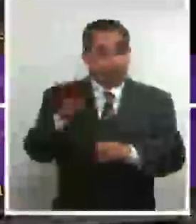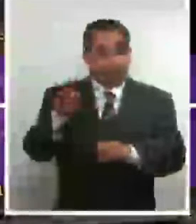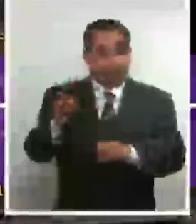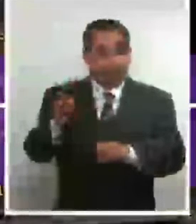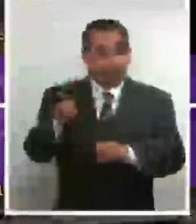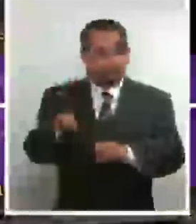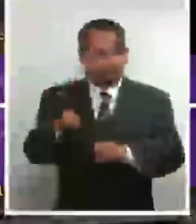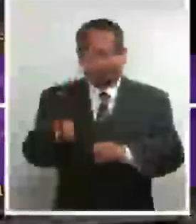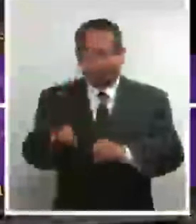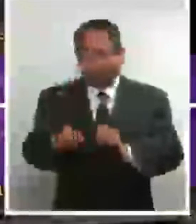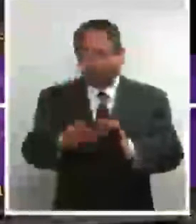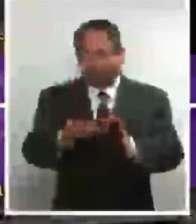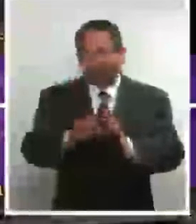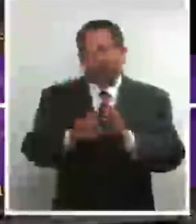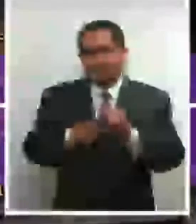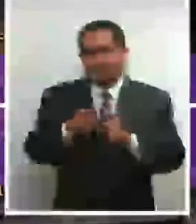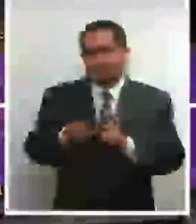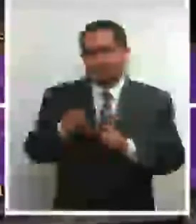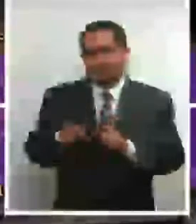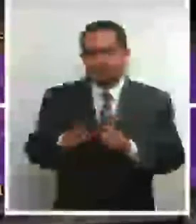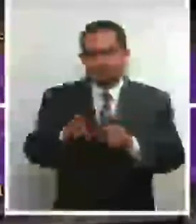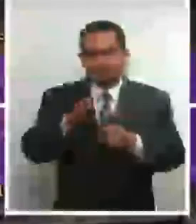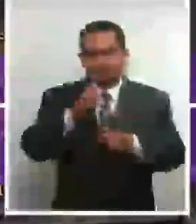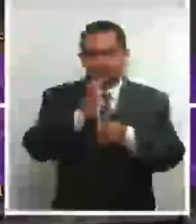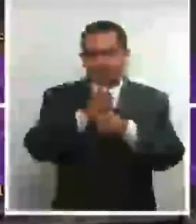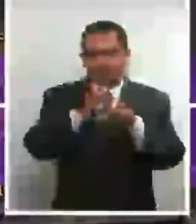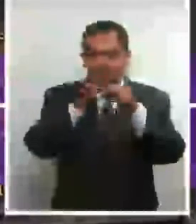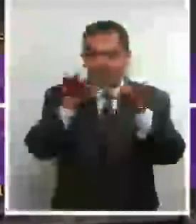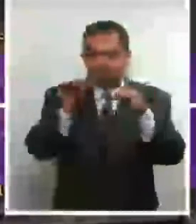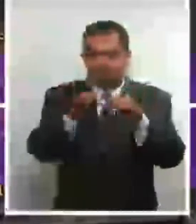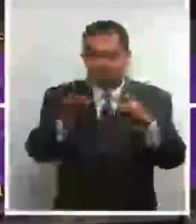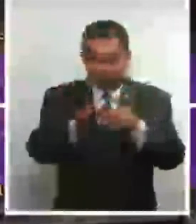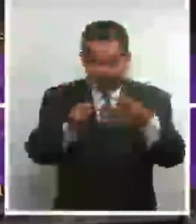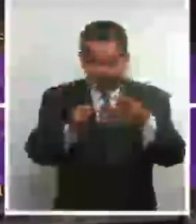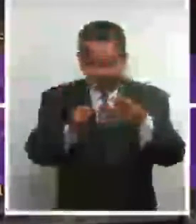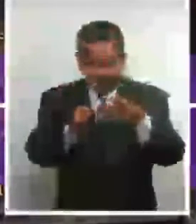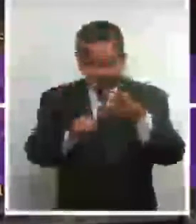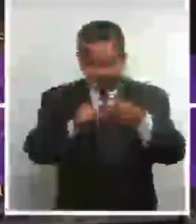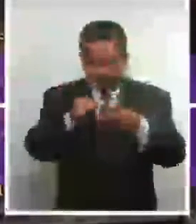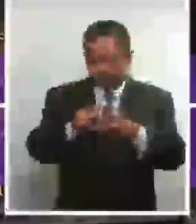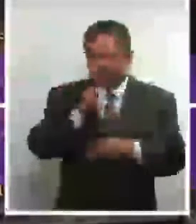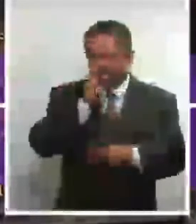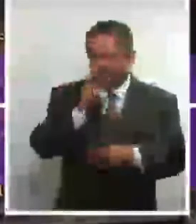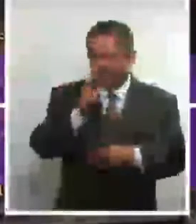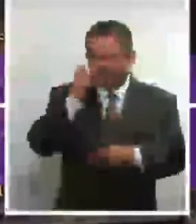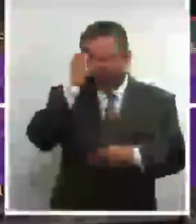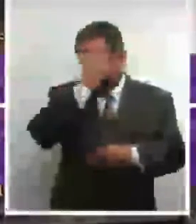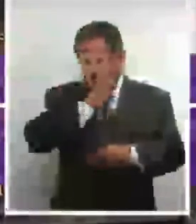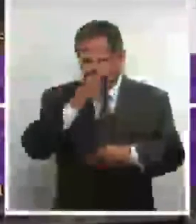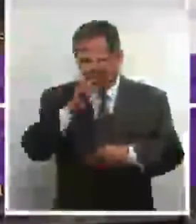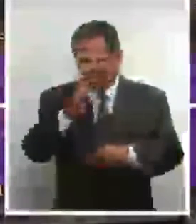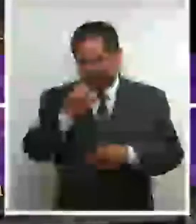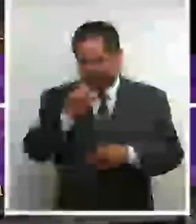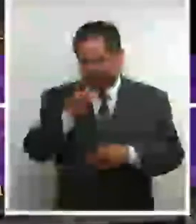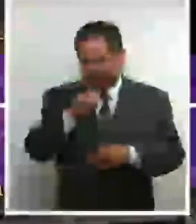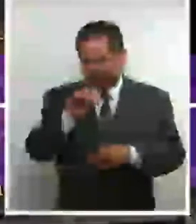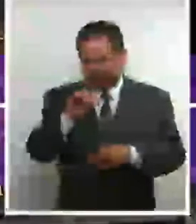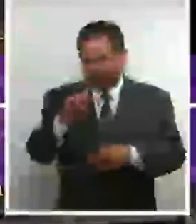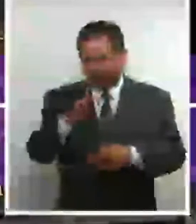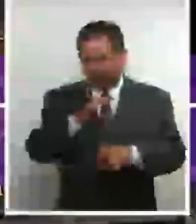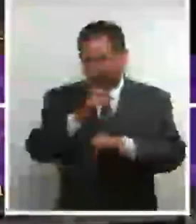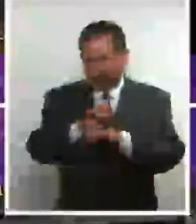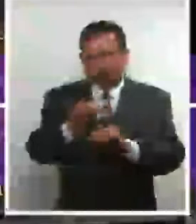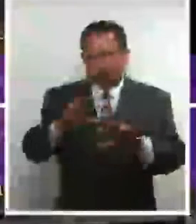49, se vuelve en la cuarta línea a repetir la palabra examinación, que no